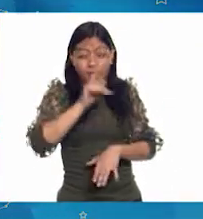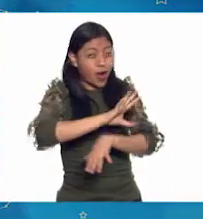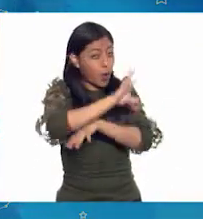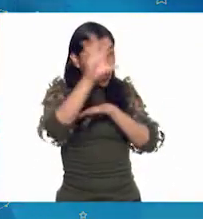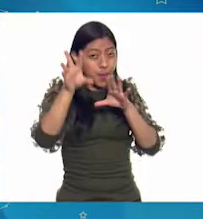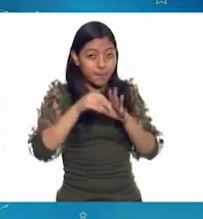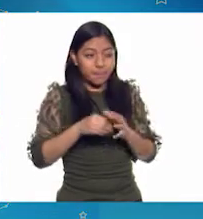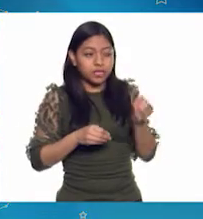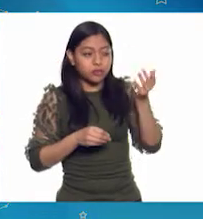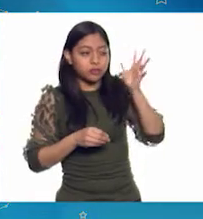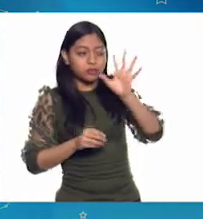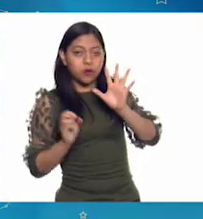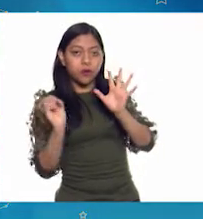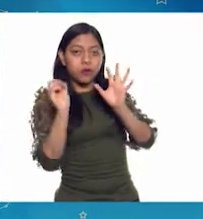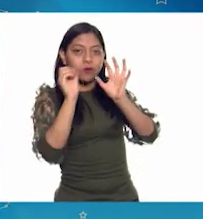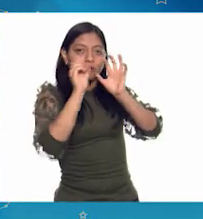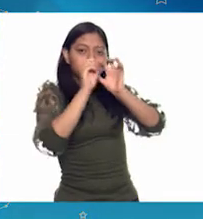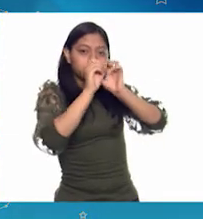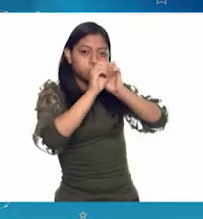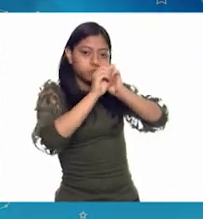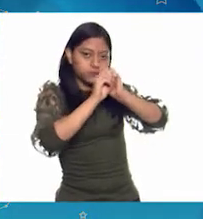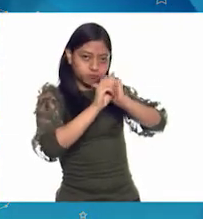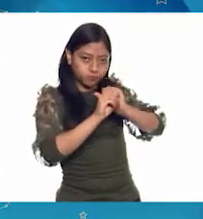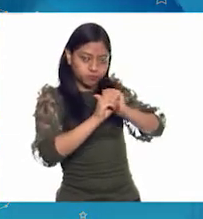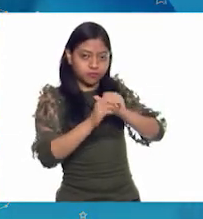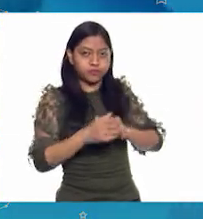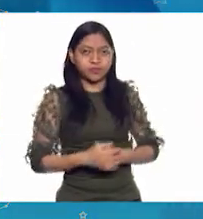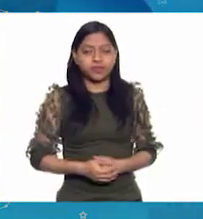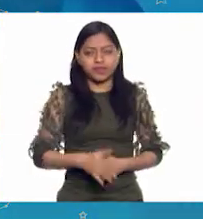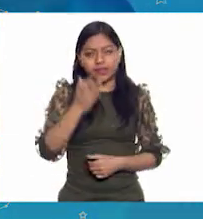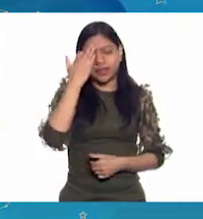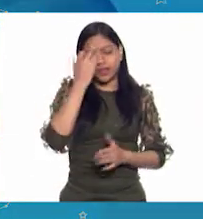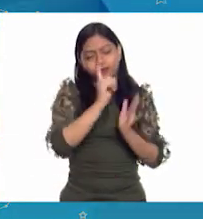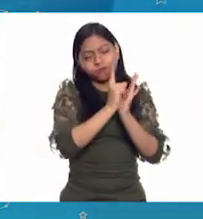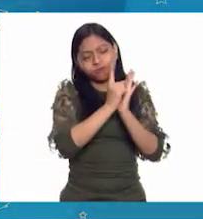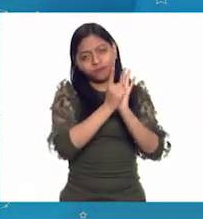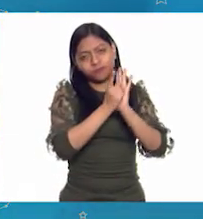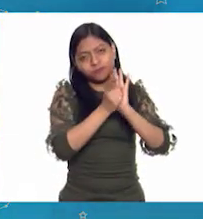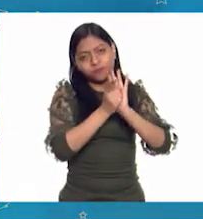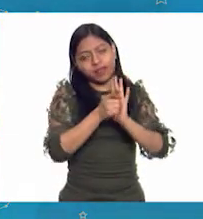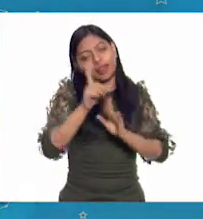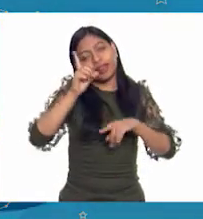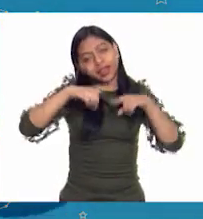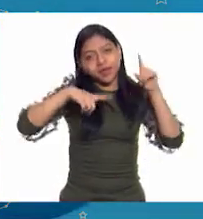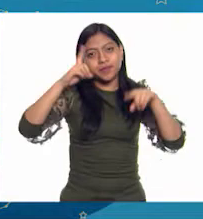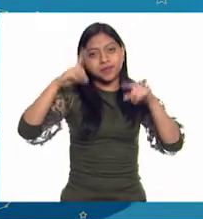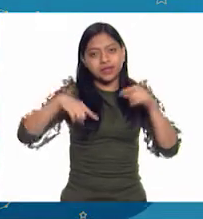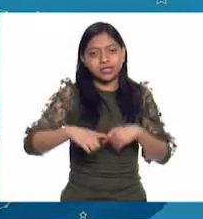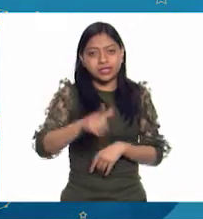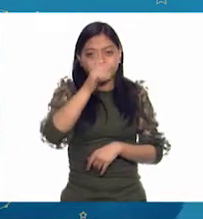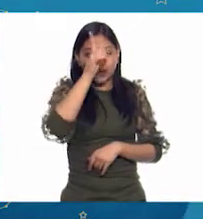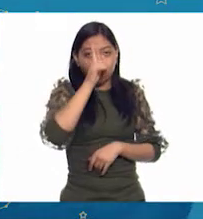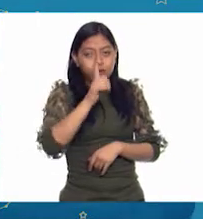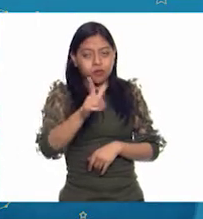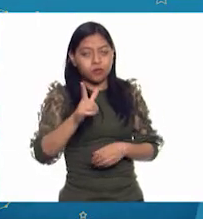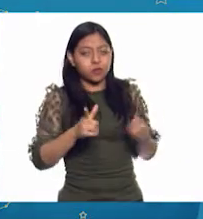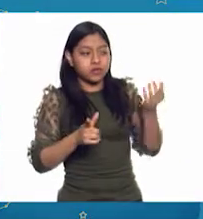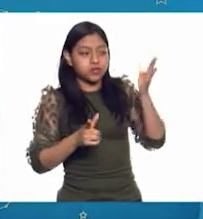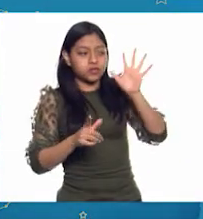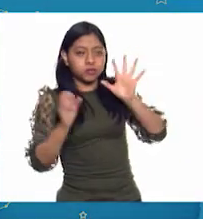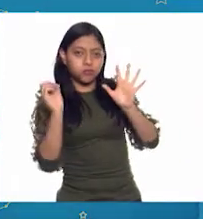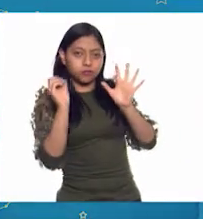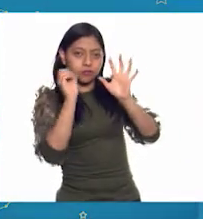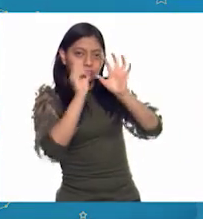entonces se puede estudiar esta atmósfera. La duración de un eclipse depende del tiempo en que la sombra de la Luna incide sobre la